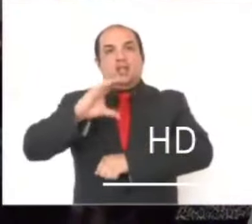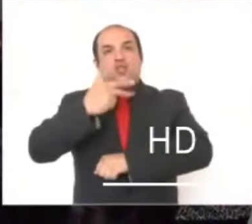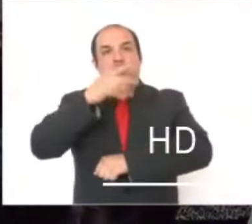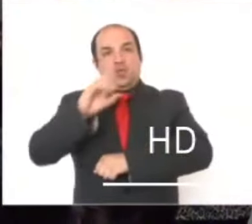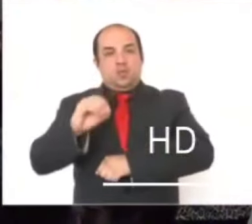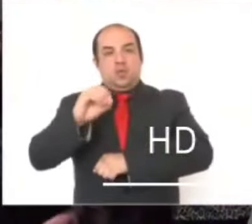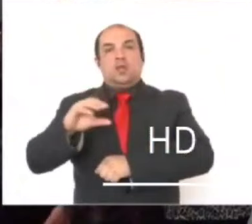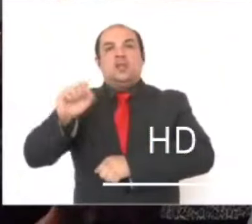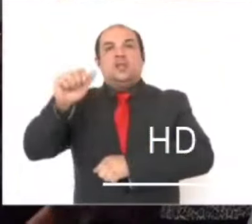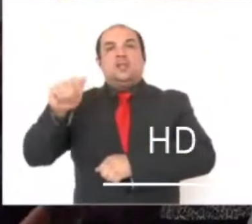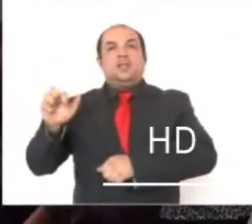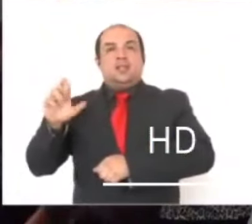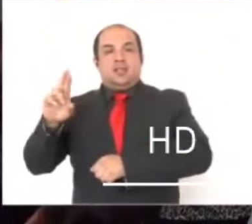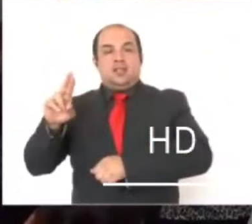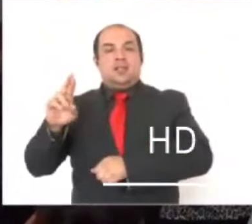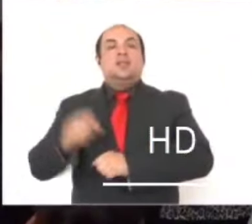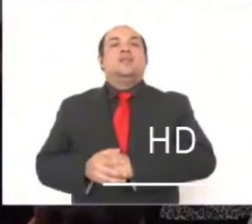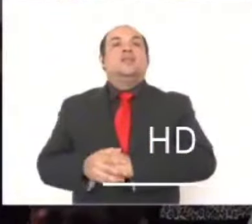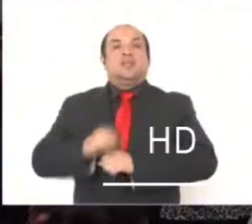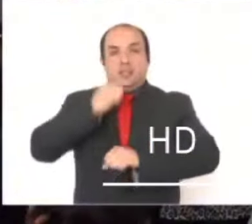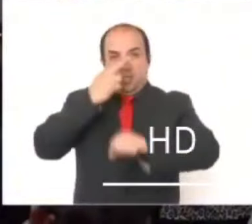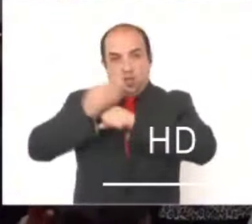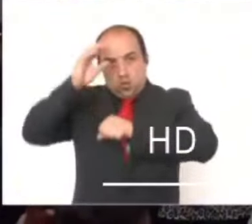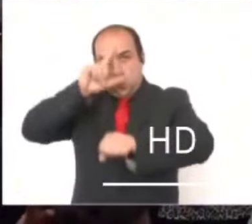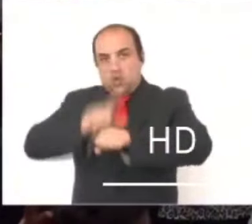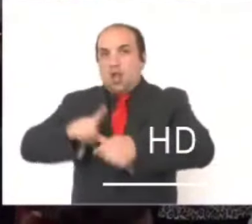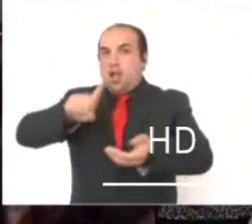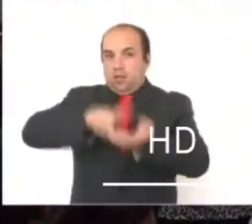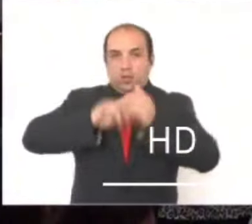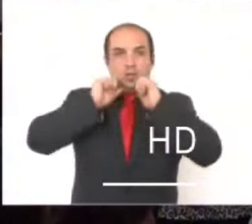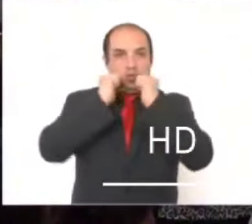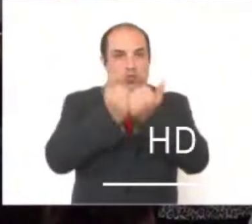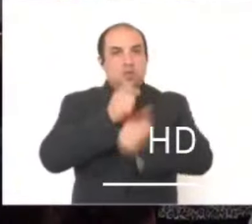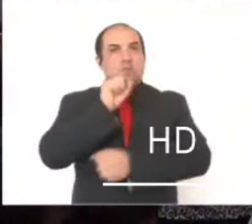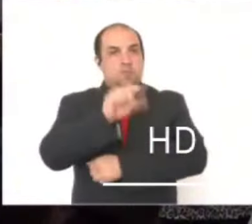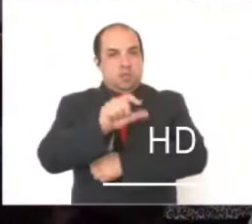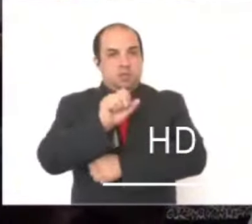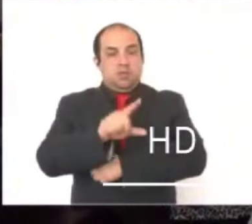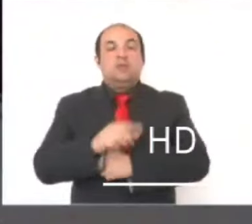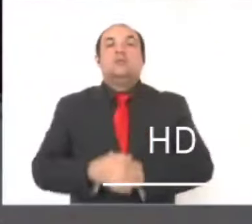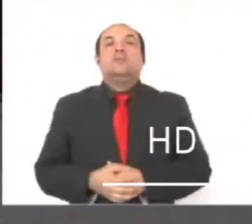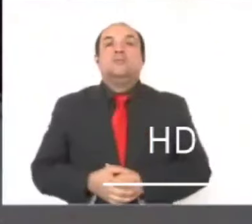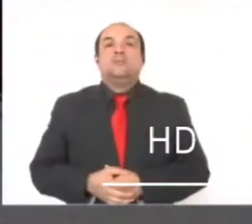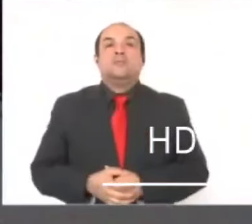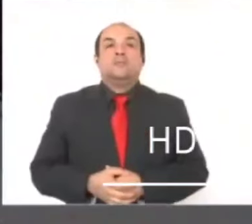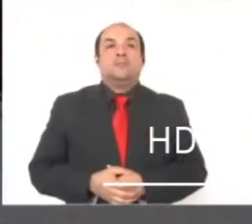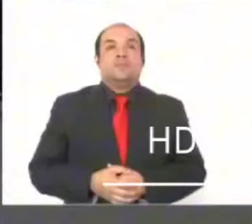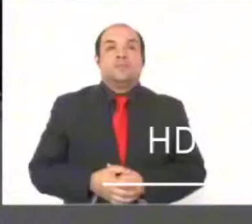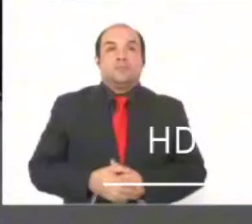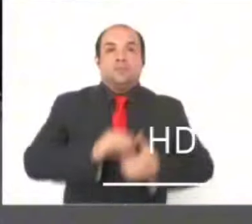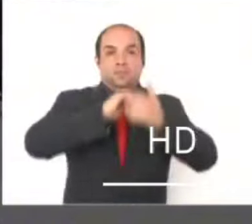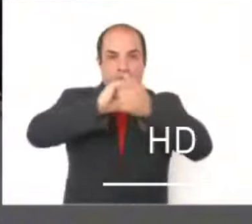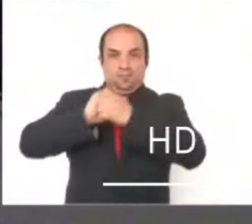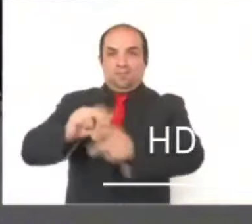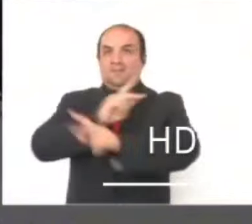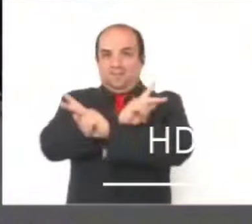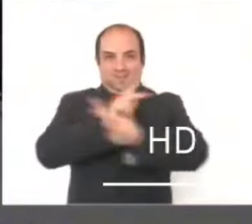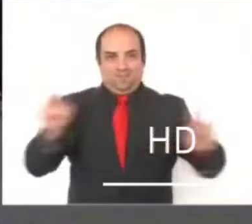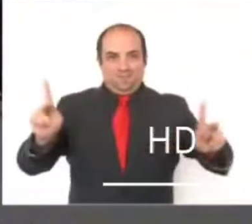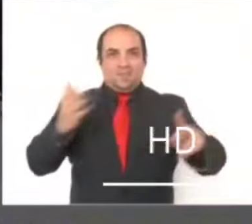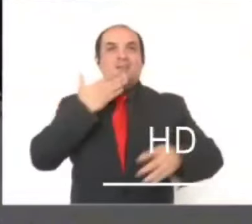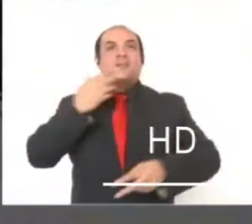César Salas Romero, secretario de Cultura de la Asociación Tianguis Cultural El Chopo, y saludo a todas y todos